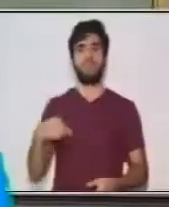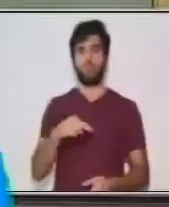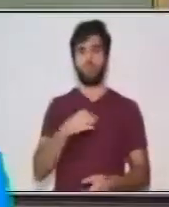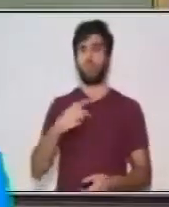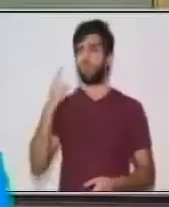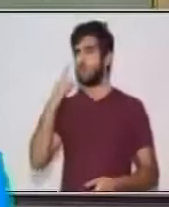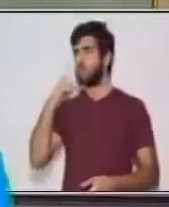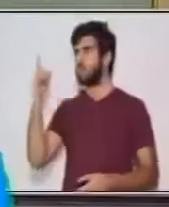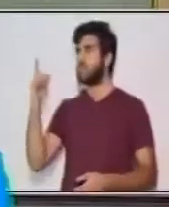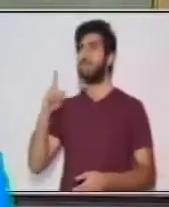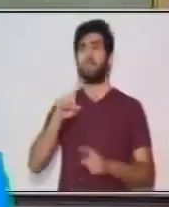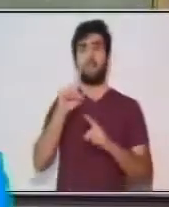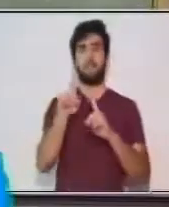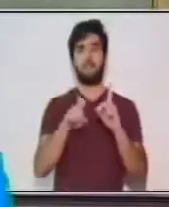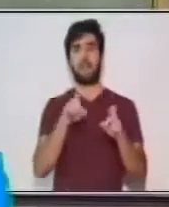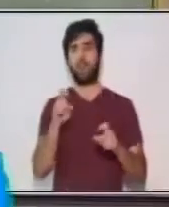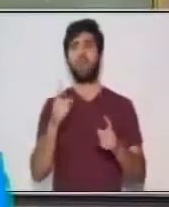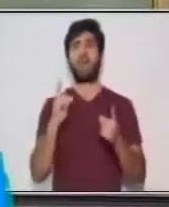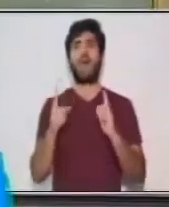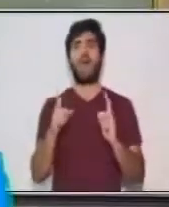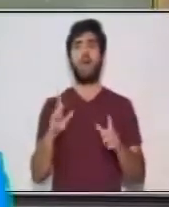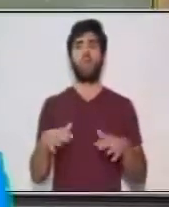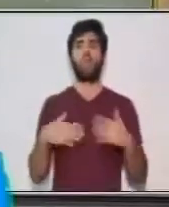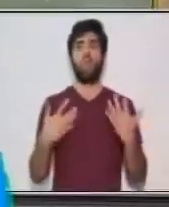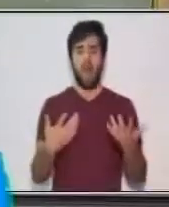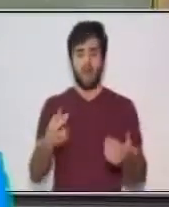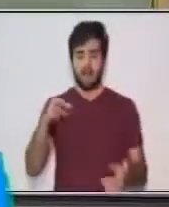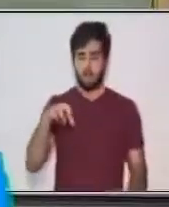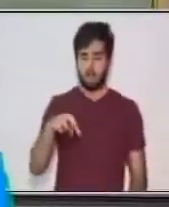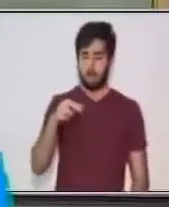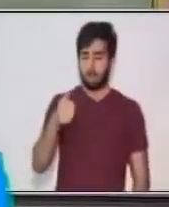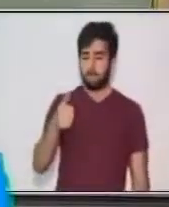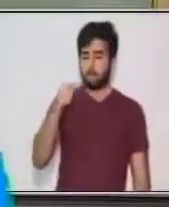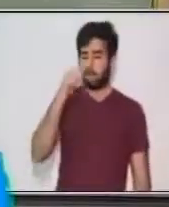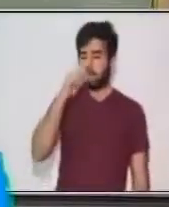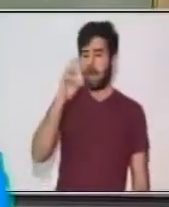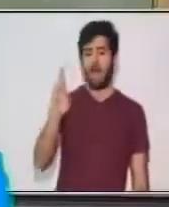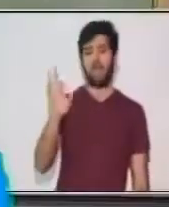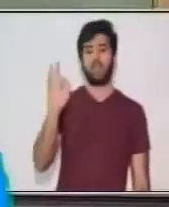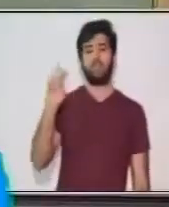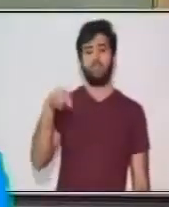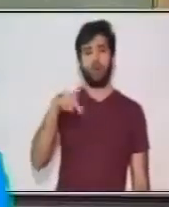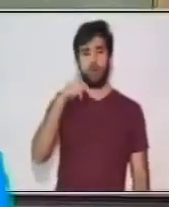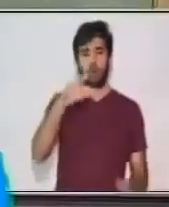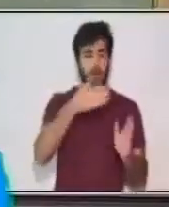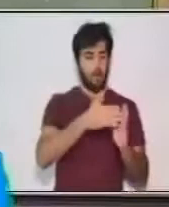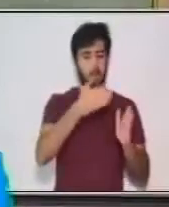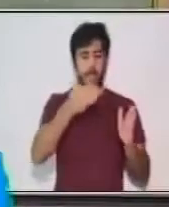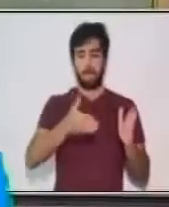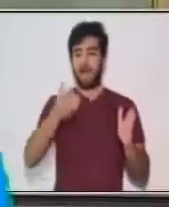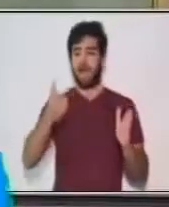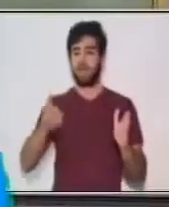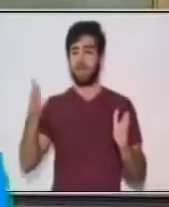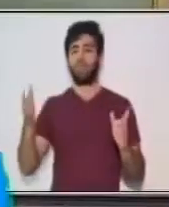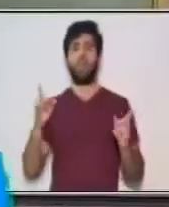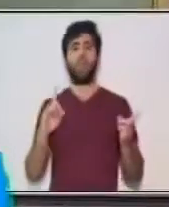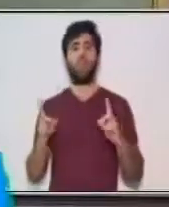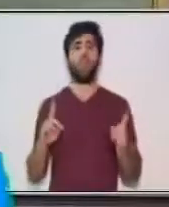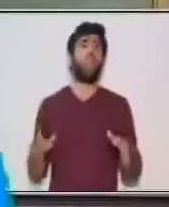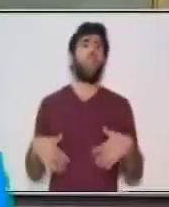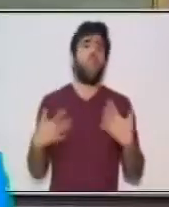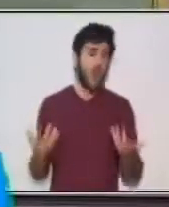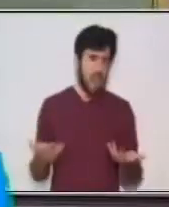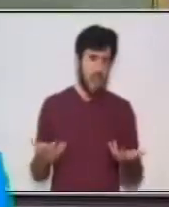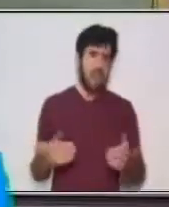cuál es el patrón. Y tenemos esto a continuación. Lo que necesito que hagas en este momento es que